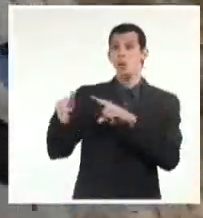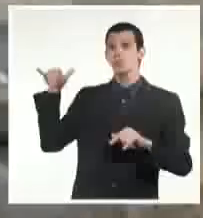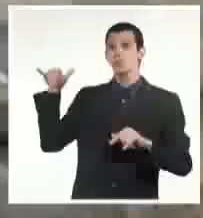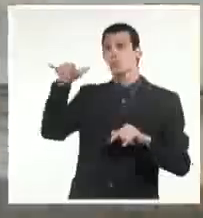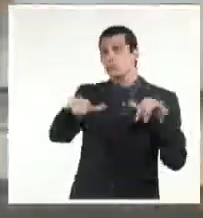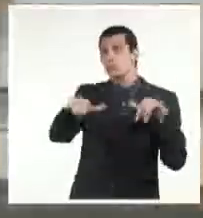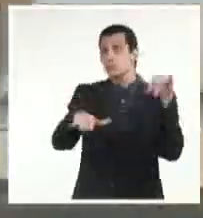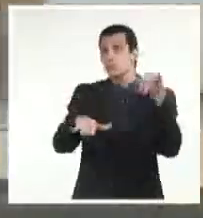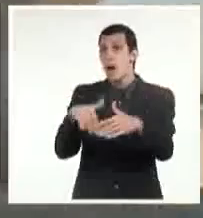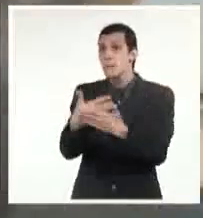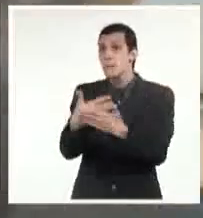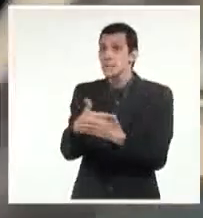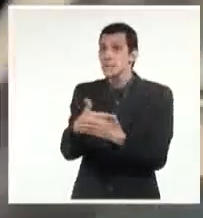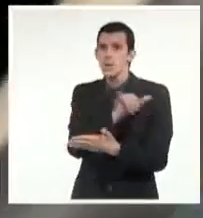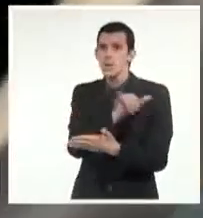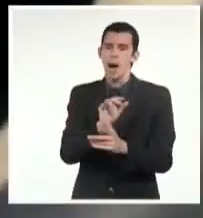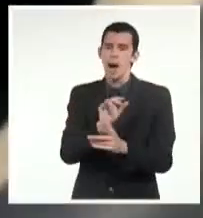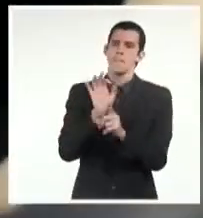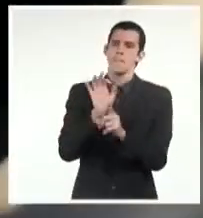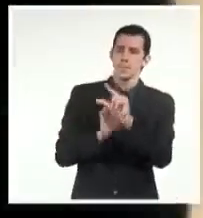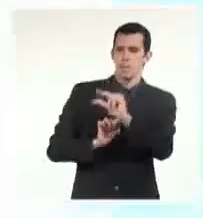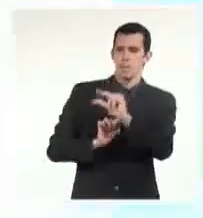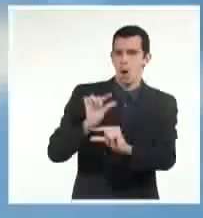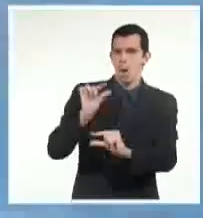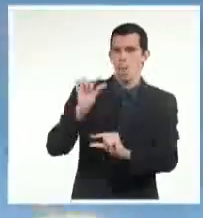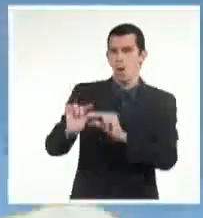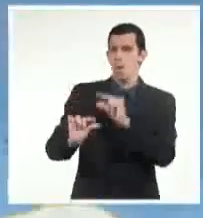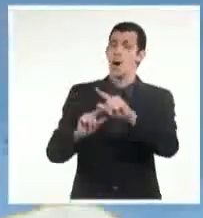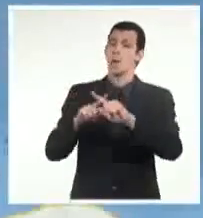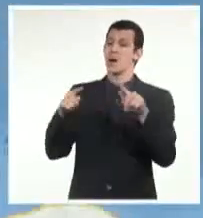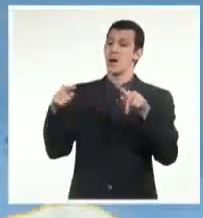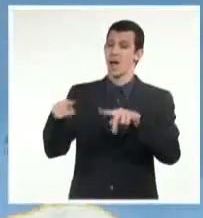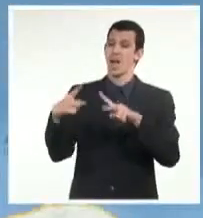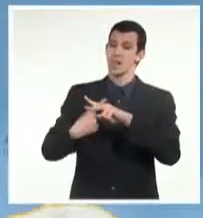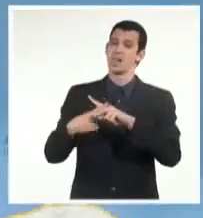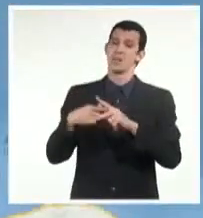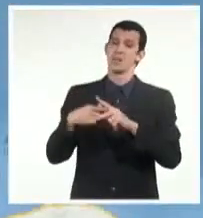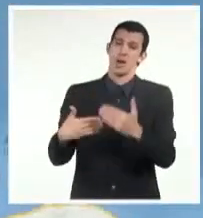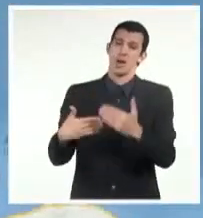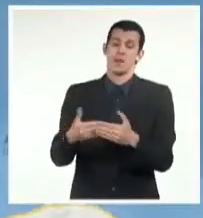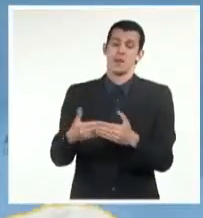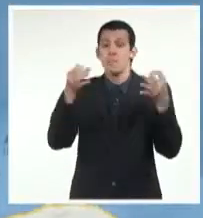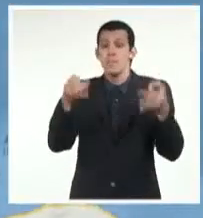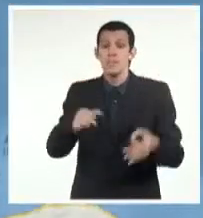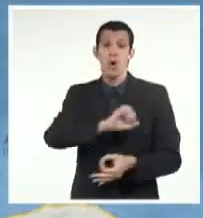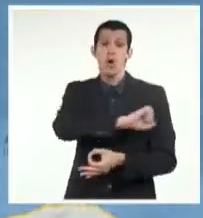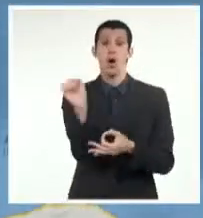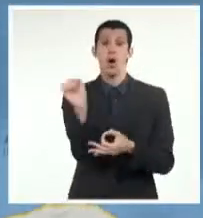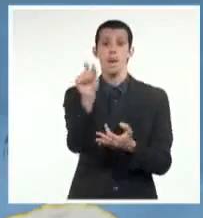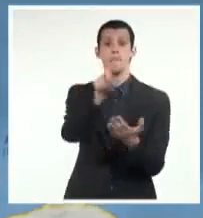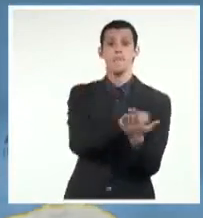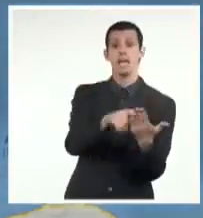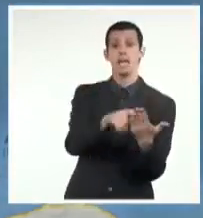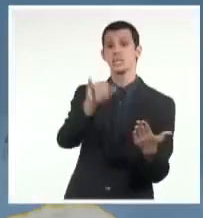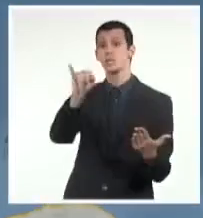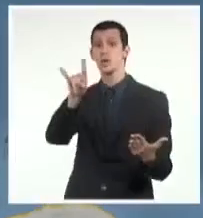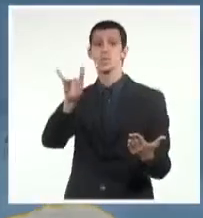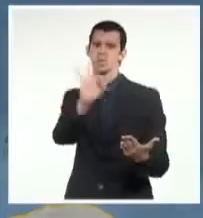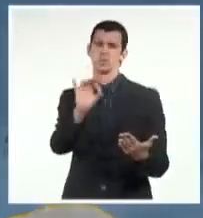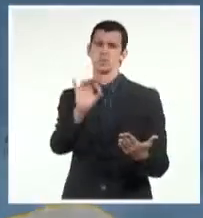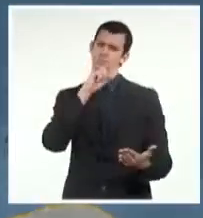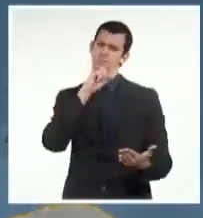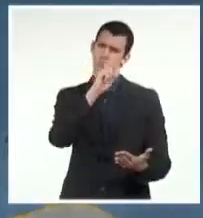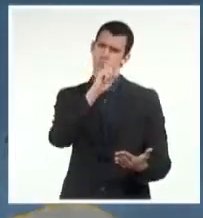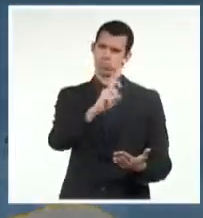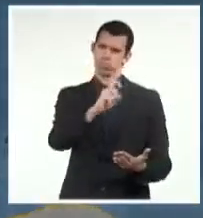recuperación realmente, con grandes problemas. Tampoco puede desconocerse el comportamiento de otros destinos de la región, cuyo manejo de la